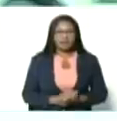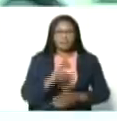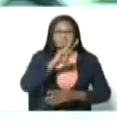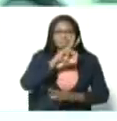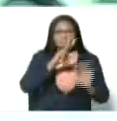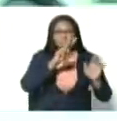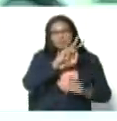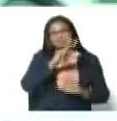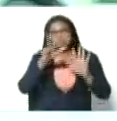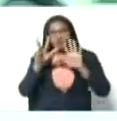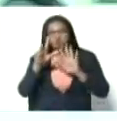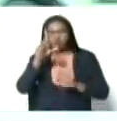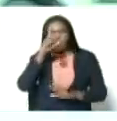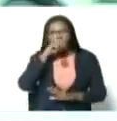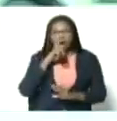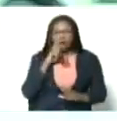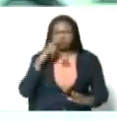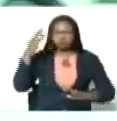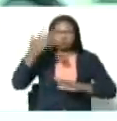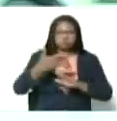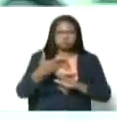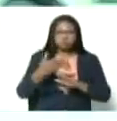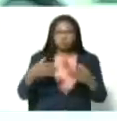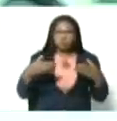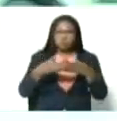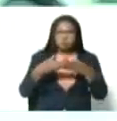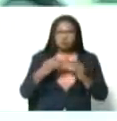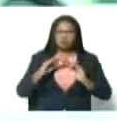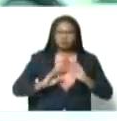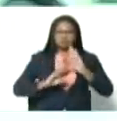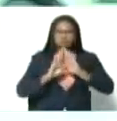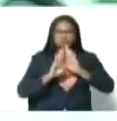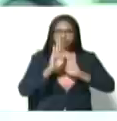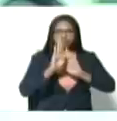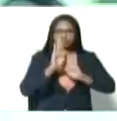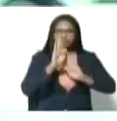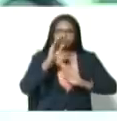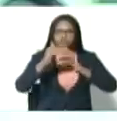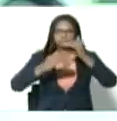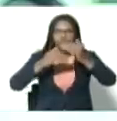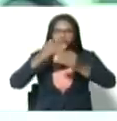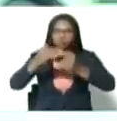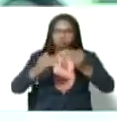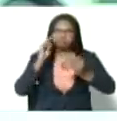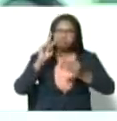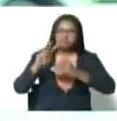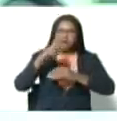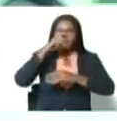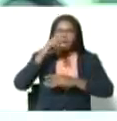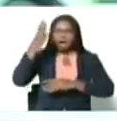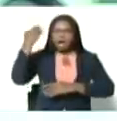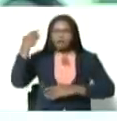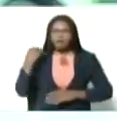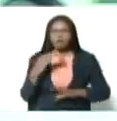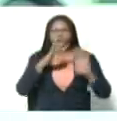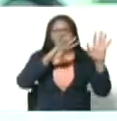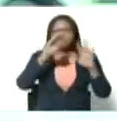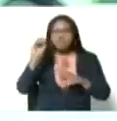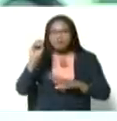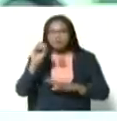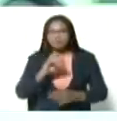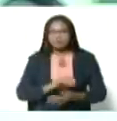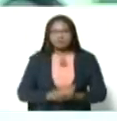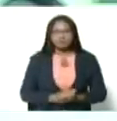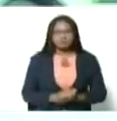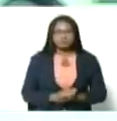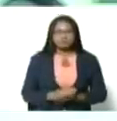añitos. Una generación que nos fuimos levantando por allá, por los años 90, en medio